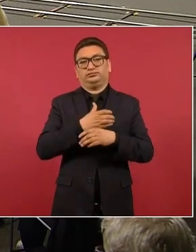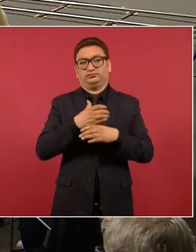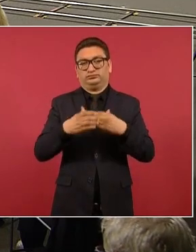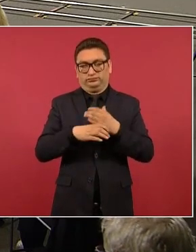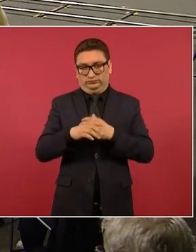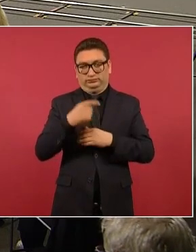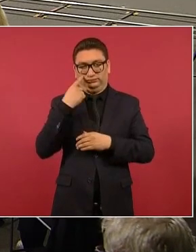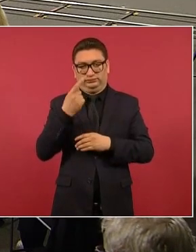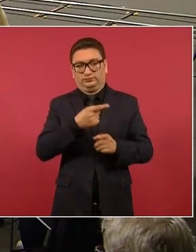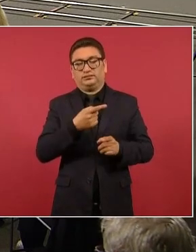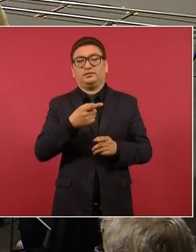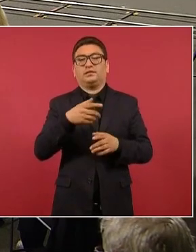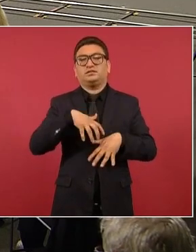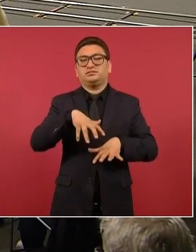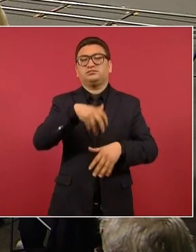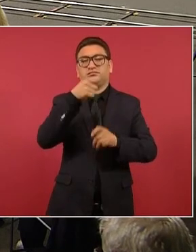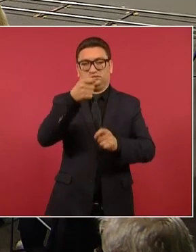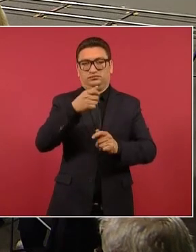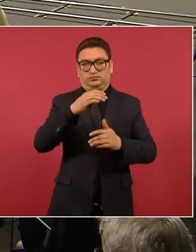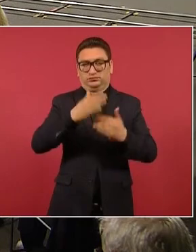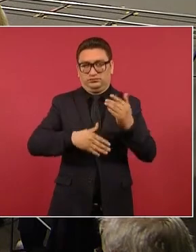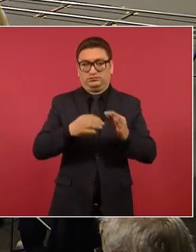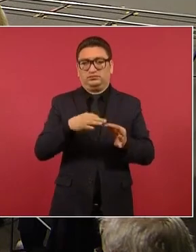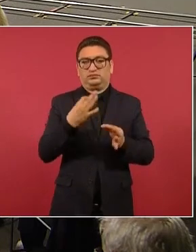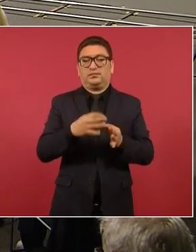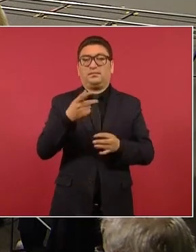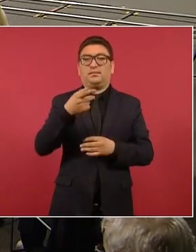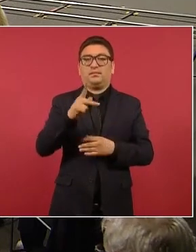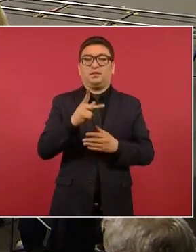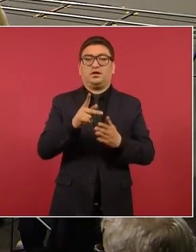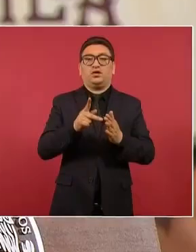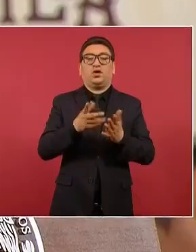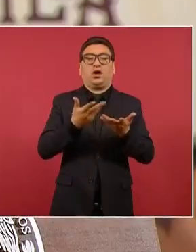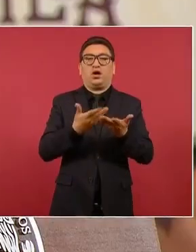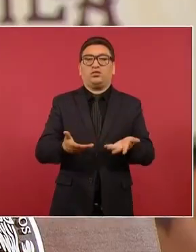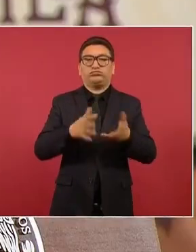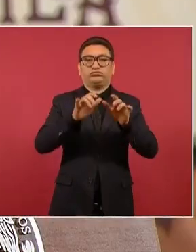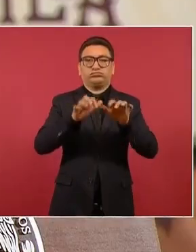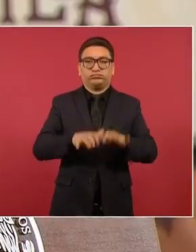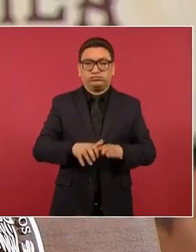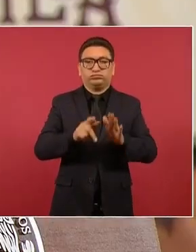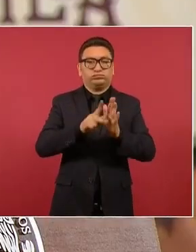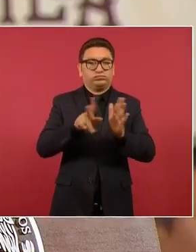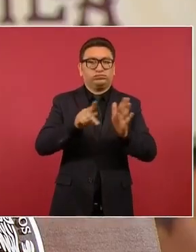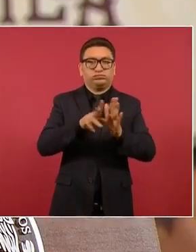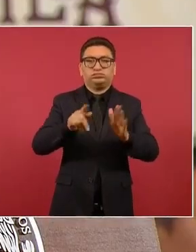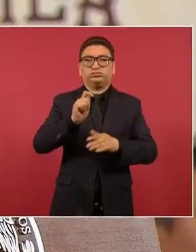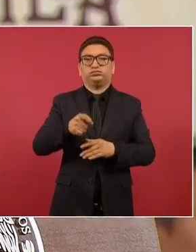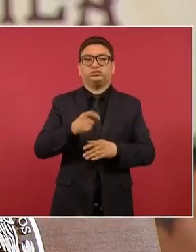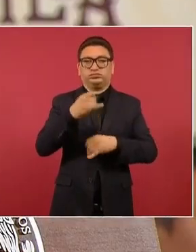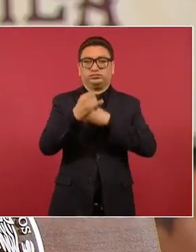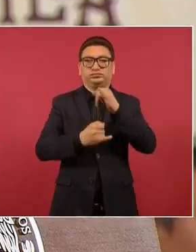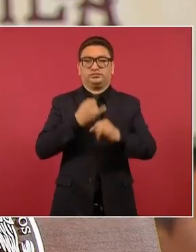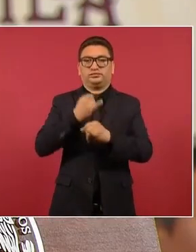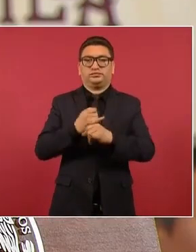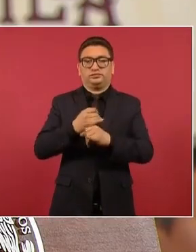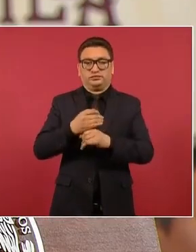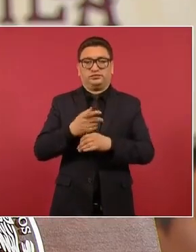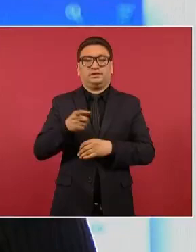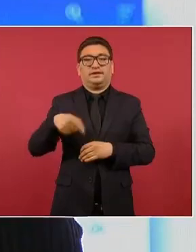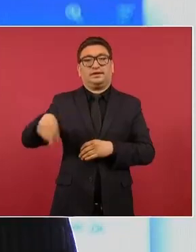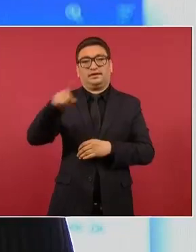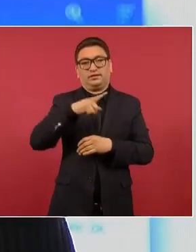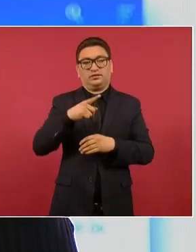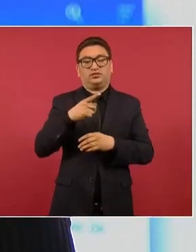fue los aspectos de la marcha, pero la prensa escrita. ¿Qué pasó con la prensa internacional? Ellos